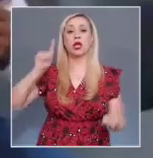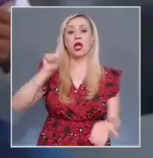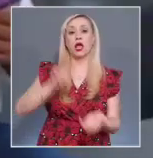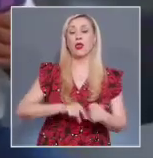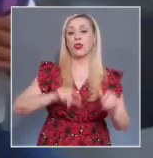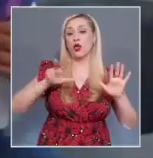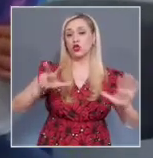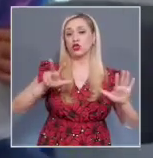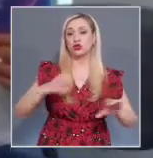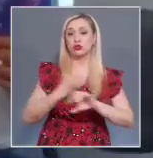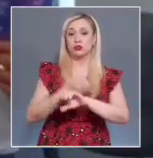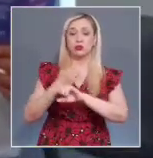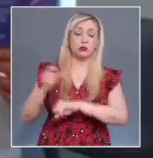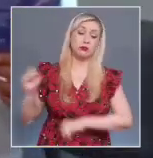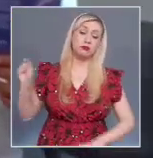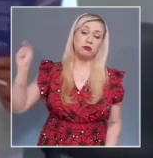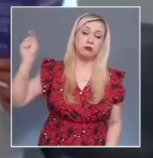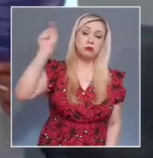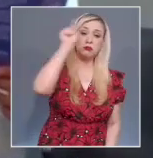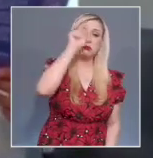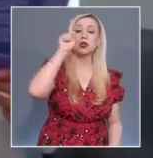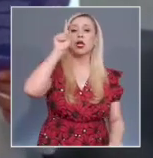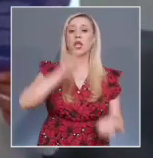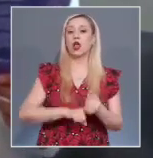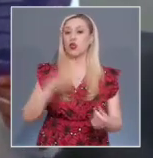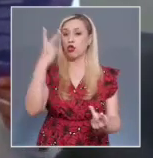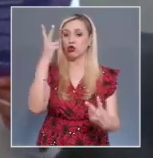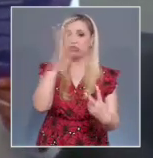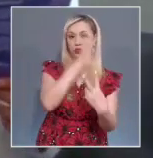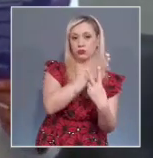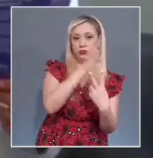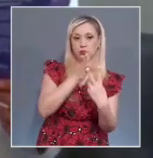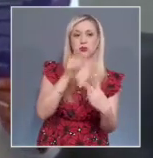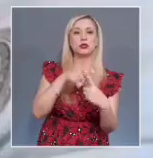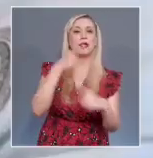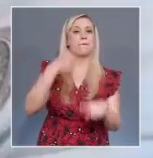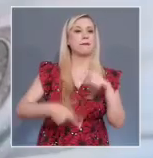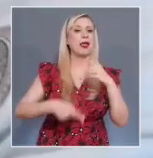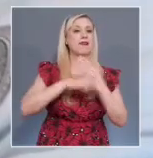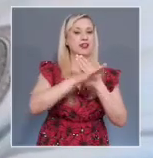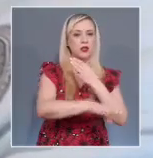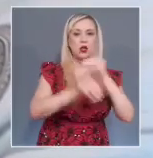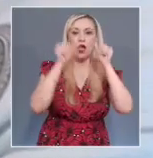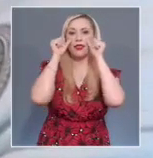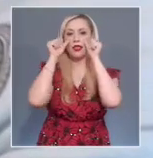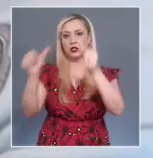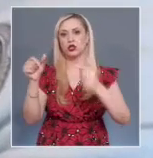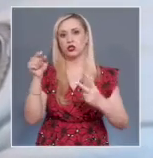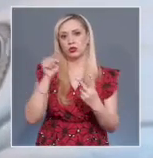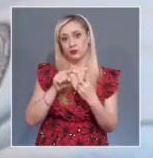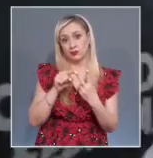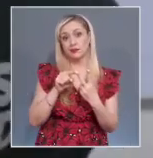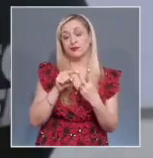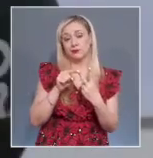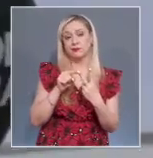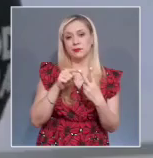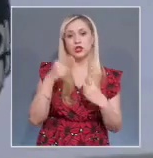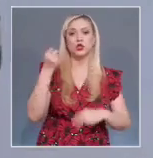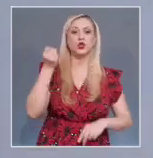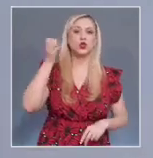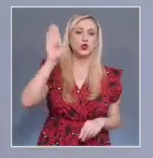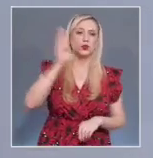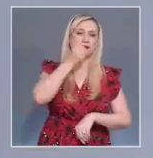públicas. Contempla 2 ejes, la prevención y la atención a víctimas. El subsecretario de Derechos Humanos de Gobernación,